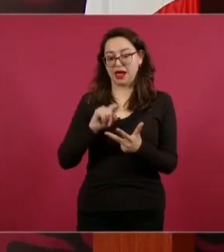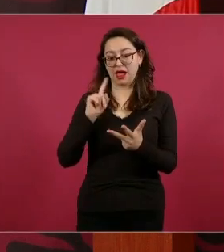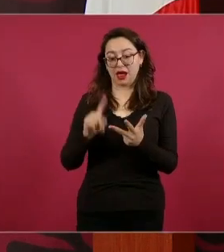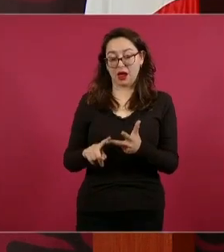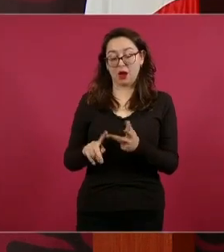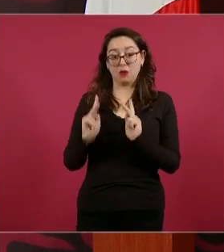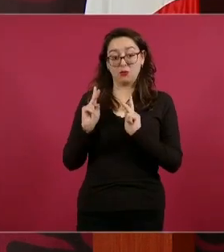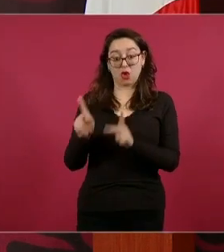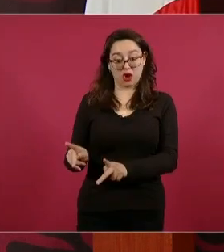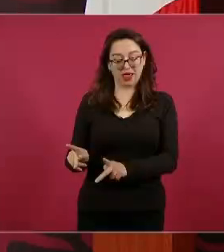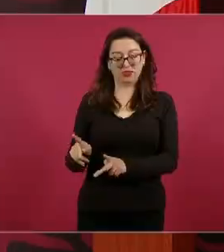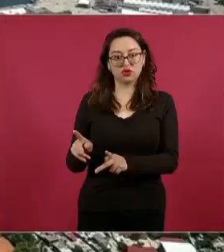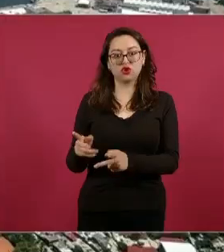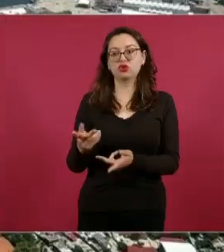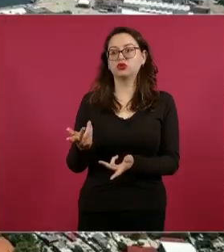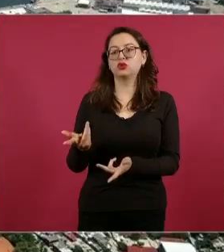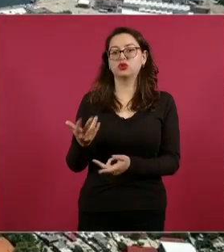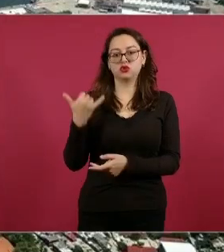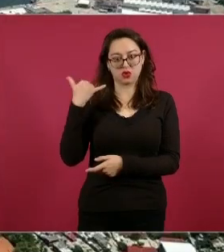Progreso,